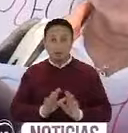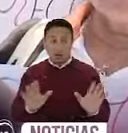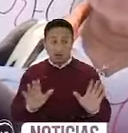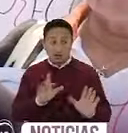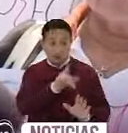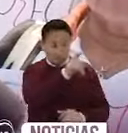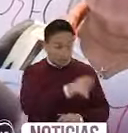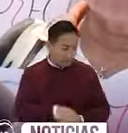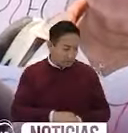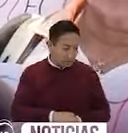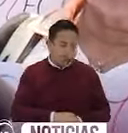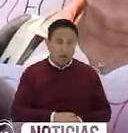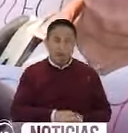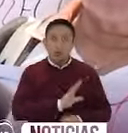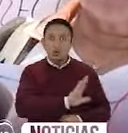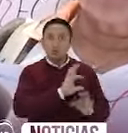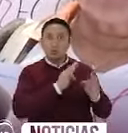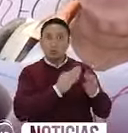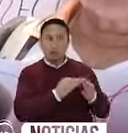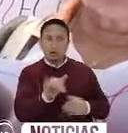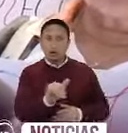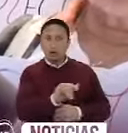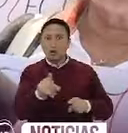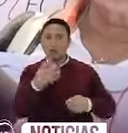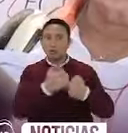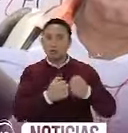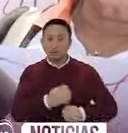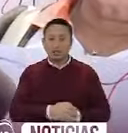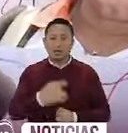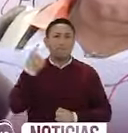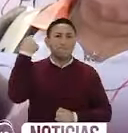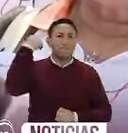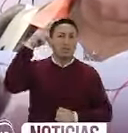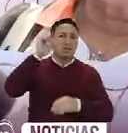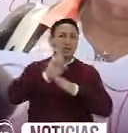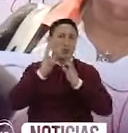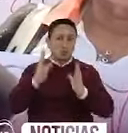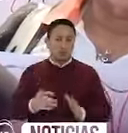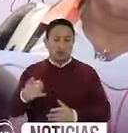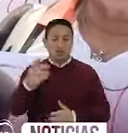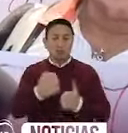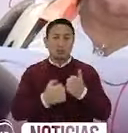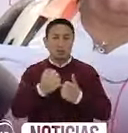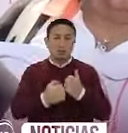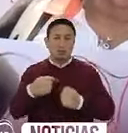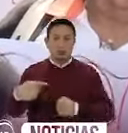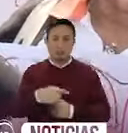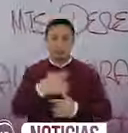los pacientes, son afectados sus familias. Así es que somos millones de ecuatorianos afectados